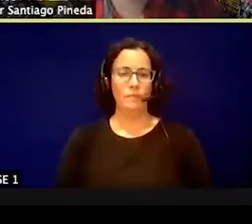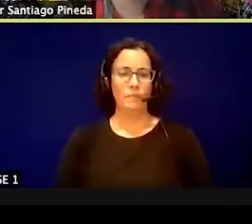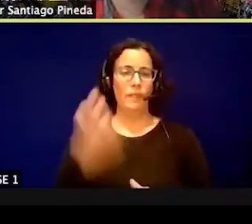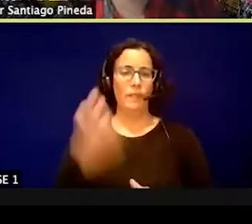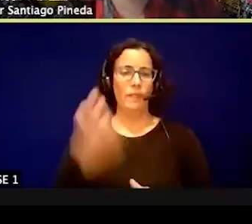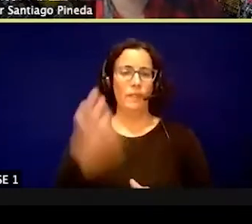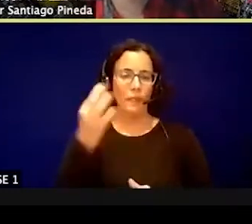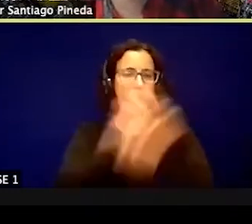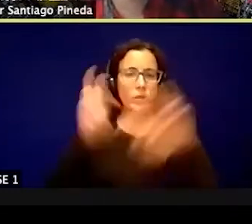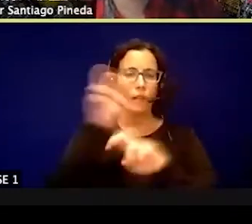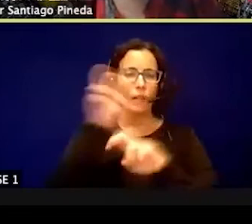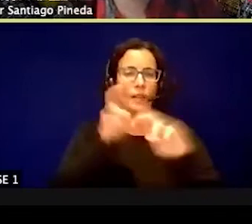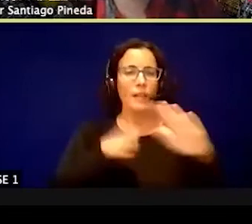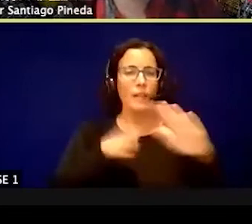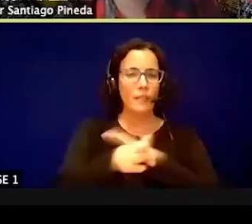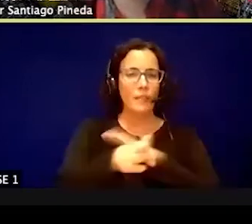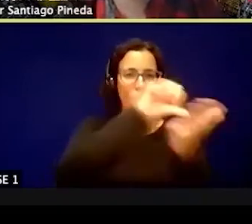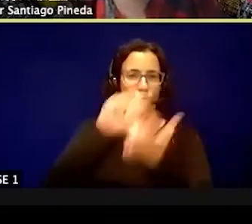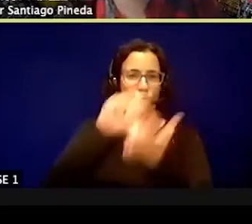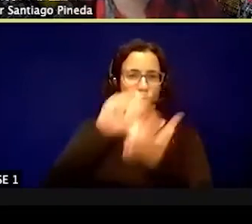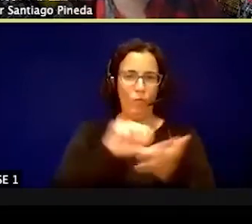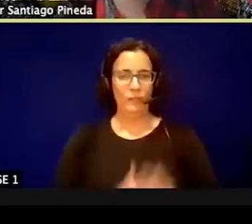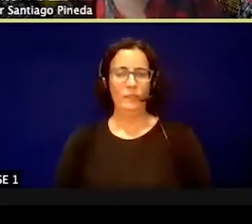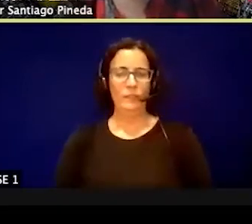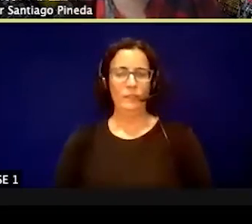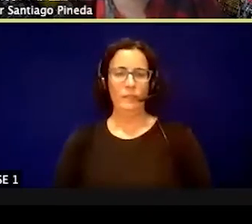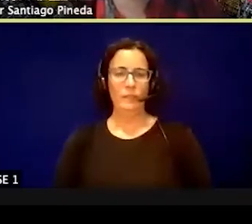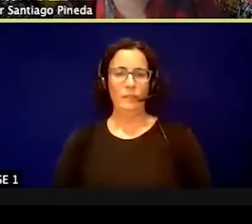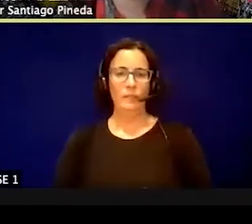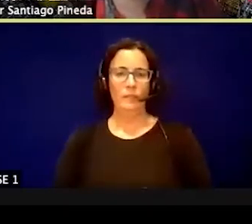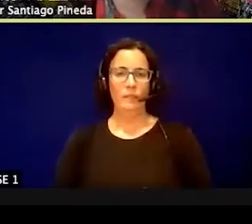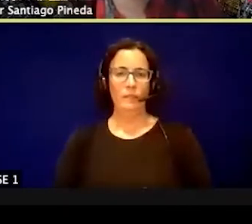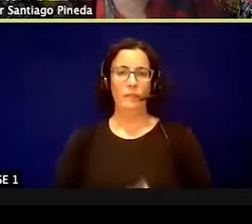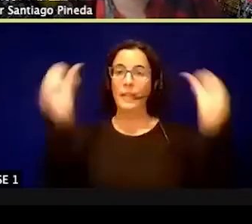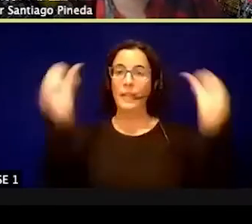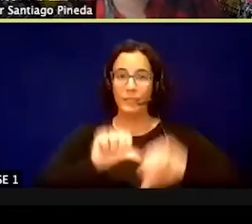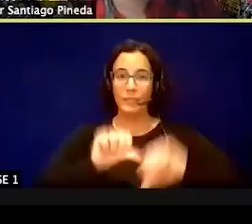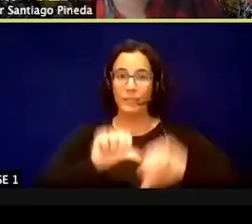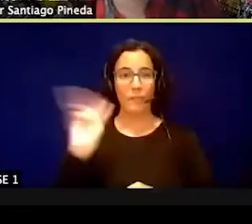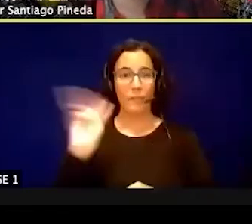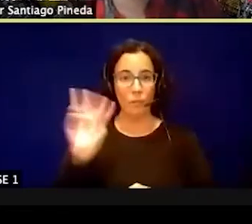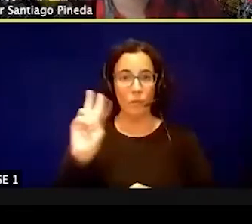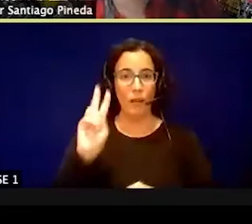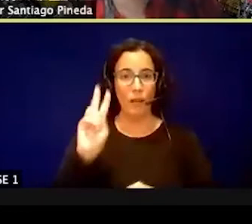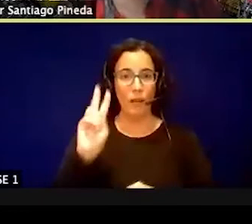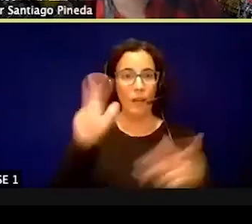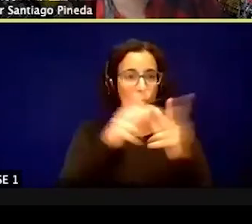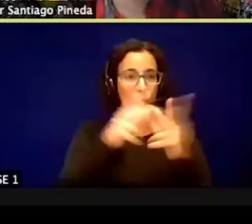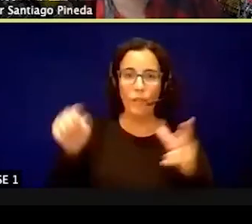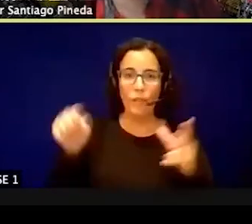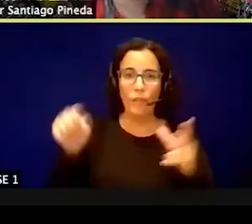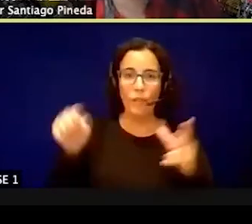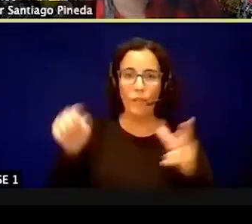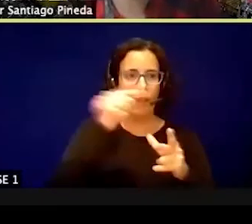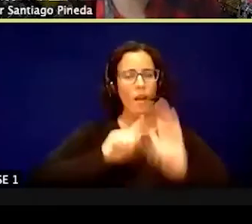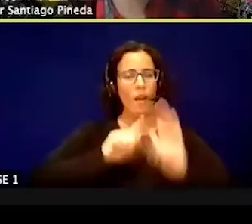city are. Esta grave crisis que vivimos hoy en Venezuela nos ha acercado a todos como ciudadanos. Hemos avanzado muchísimo en el tema de inclusión y